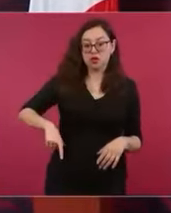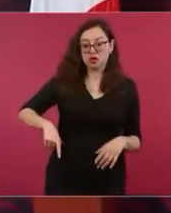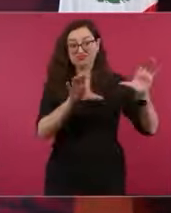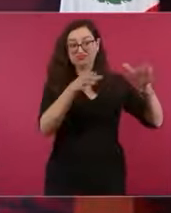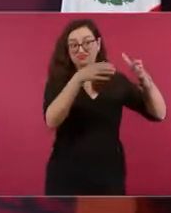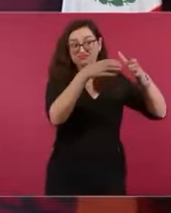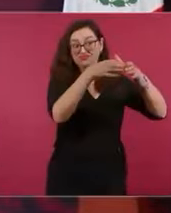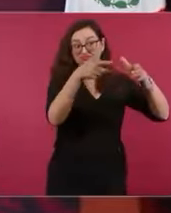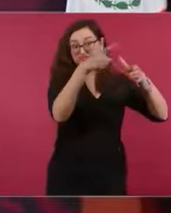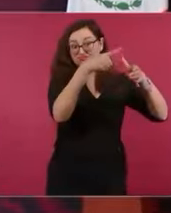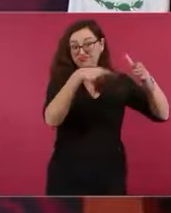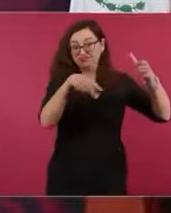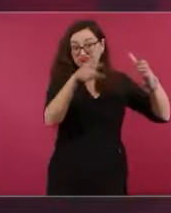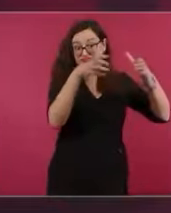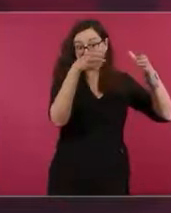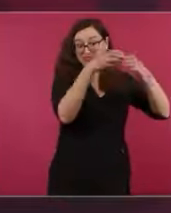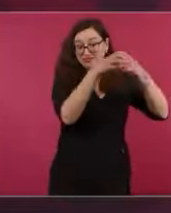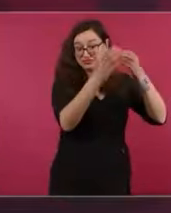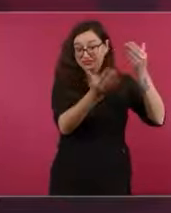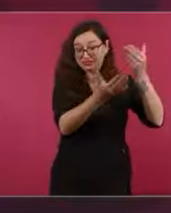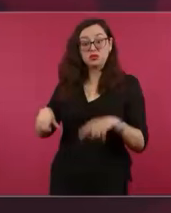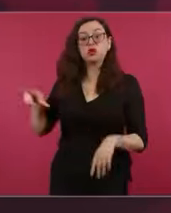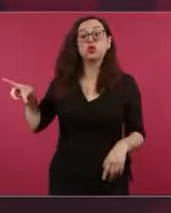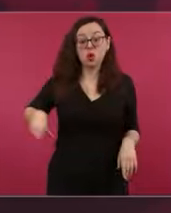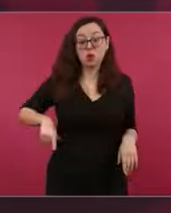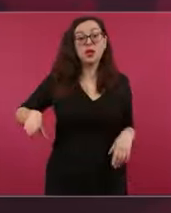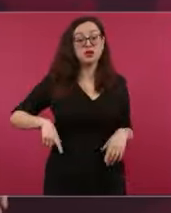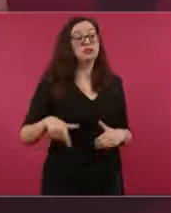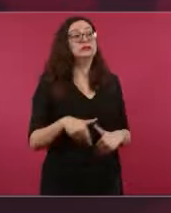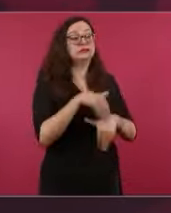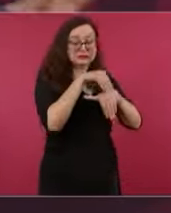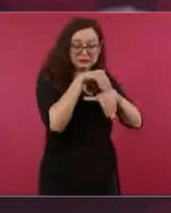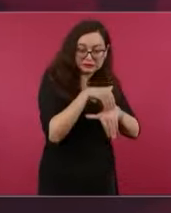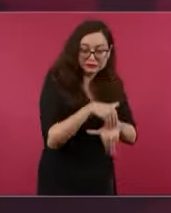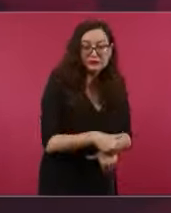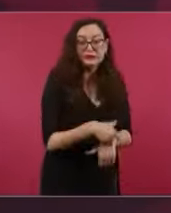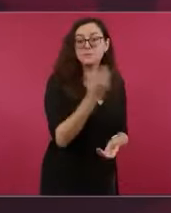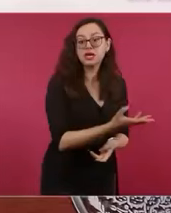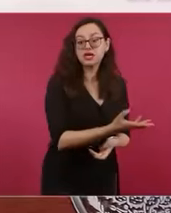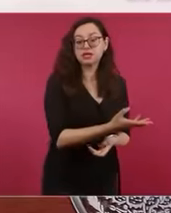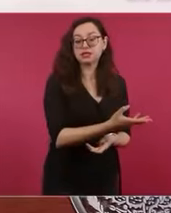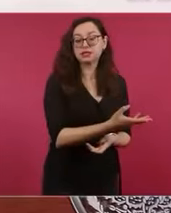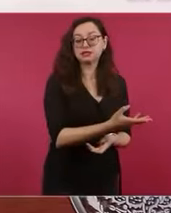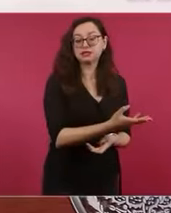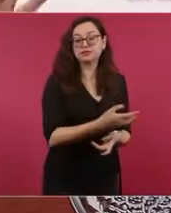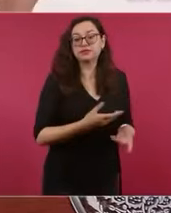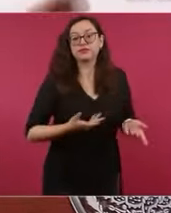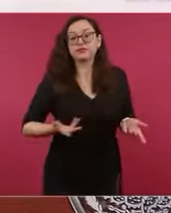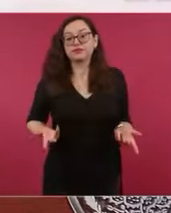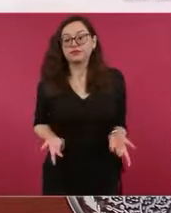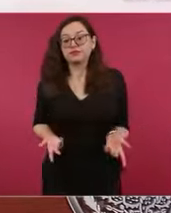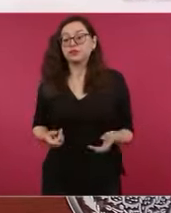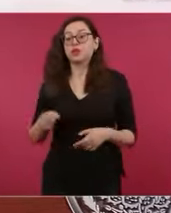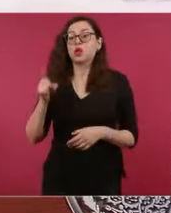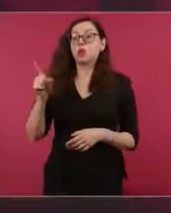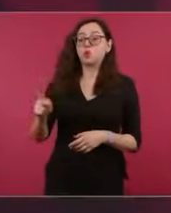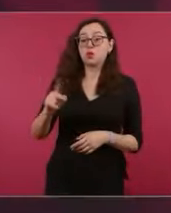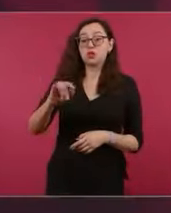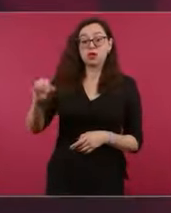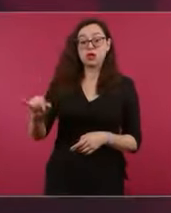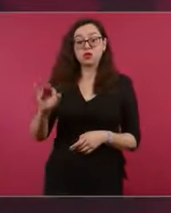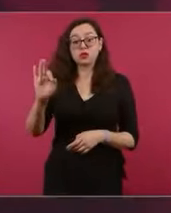minoría, que eran los que mandaban en México. Formalmente actuaba el Poder Judicial, el